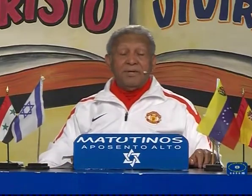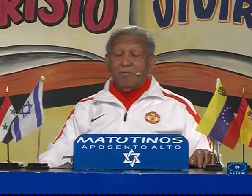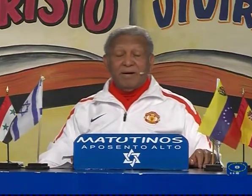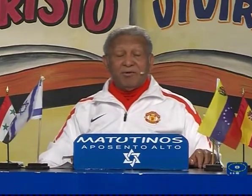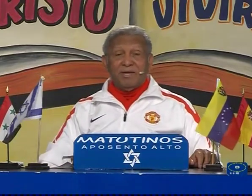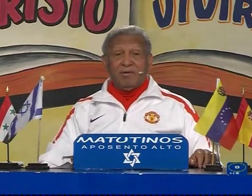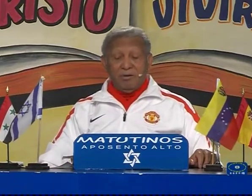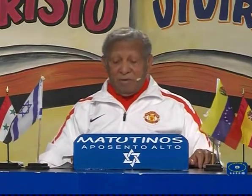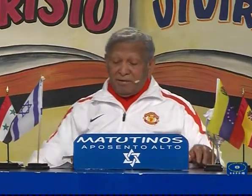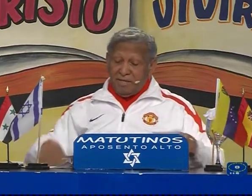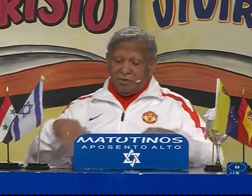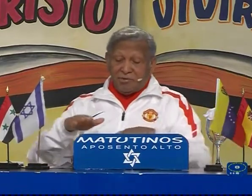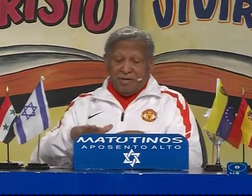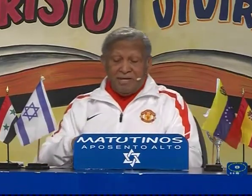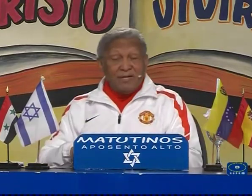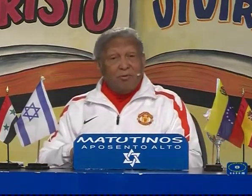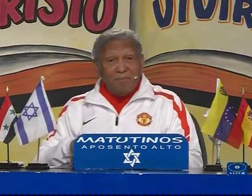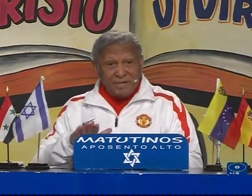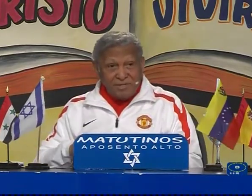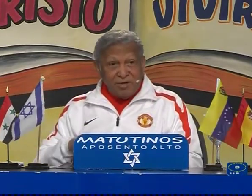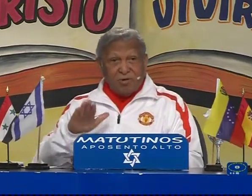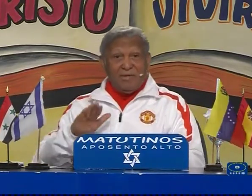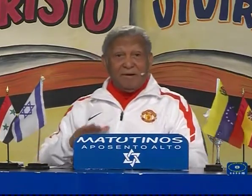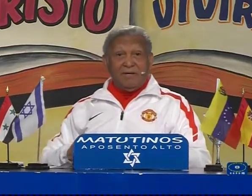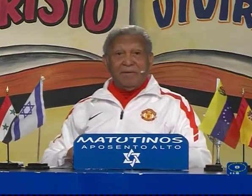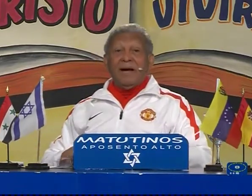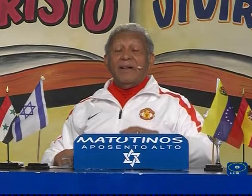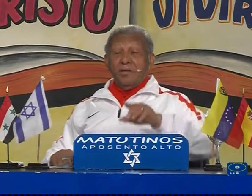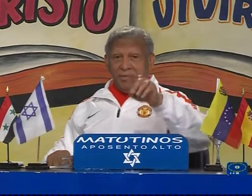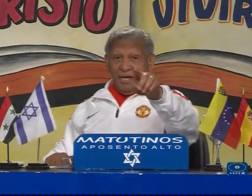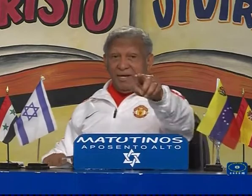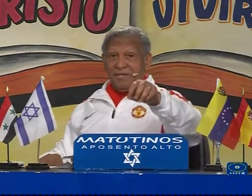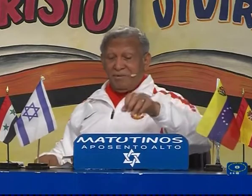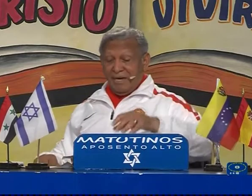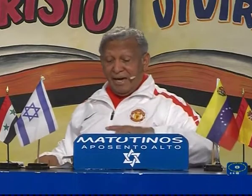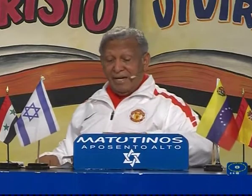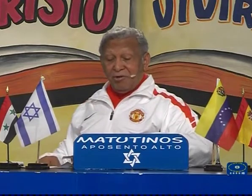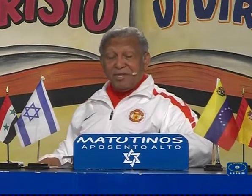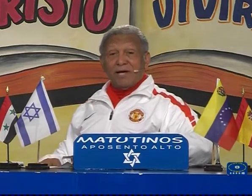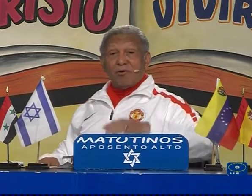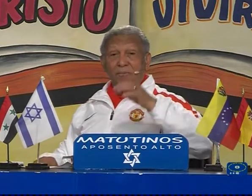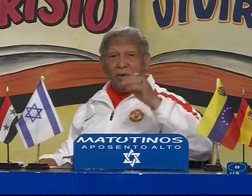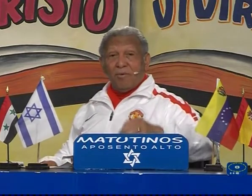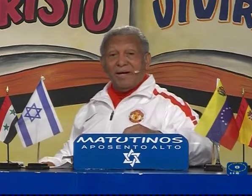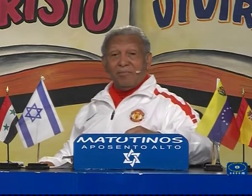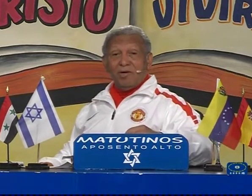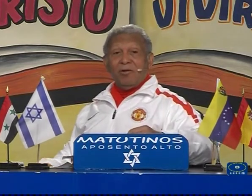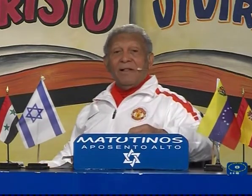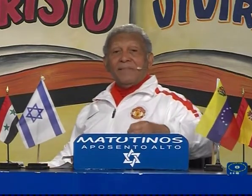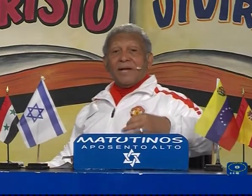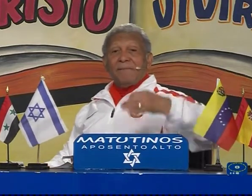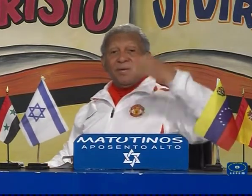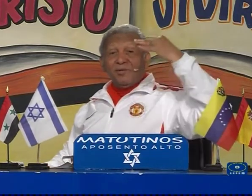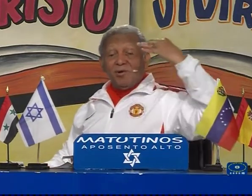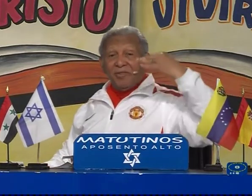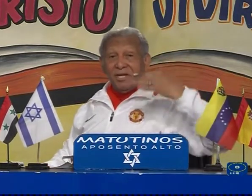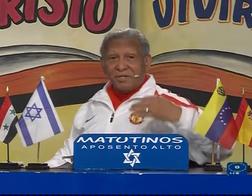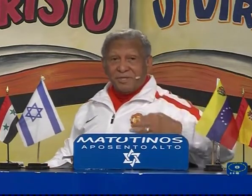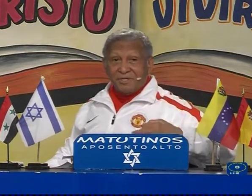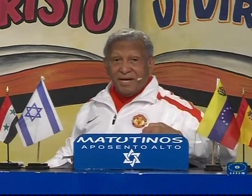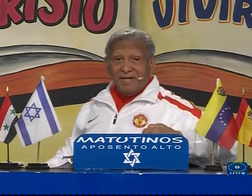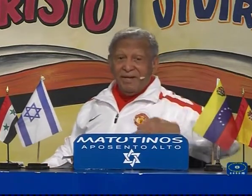Pues a mí no me ha contado ninguna vida. Yo estoy leyendo un versículo de la Biblia y usted hace bien en anotarlo. Proverbio